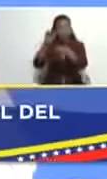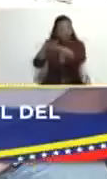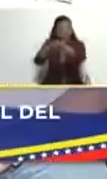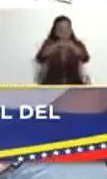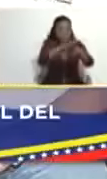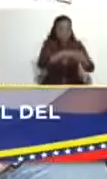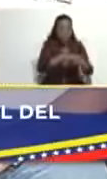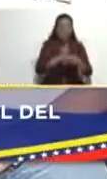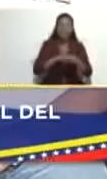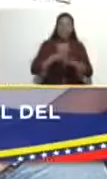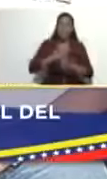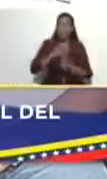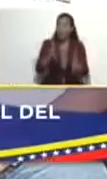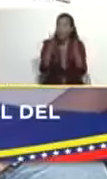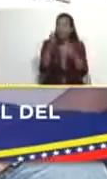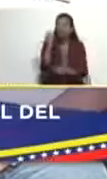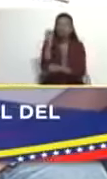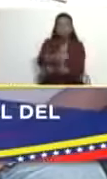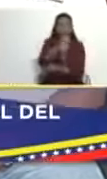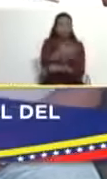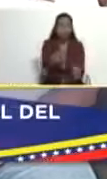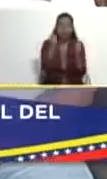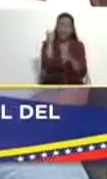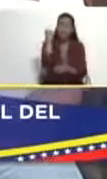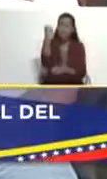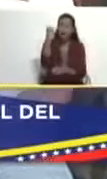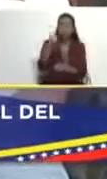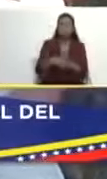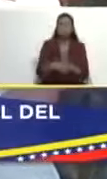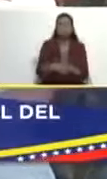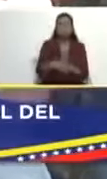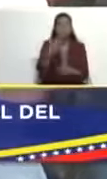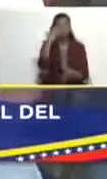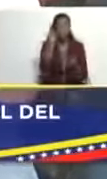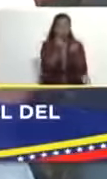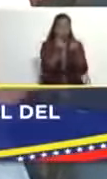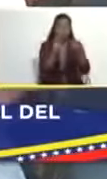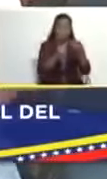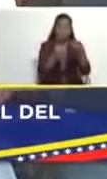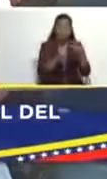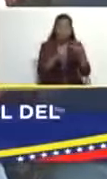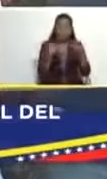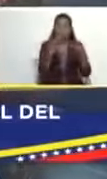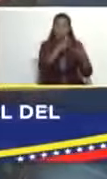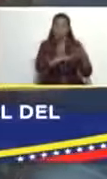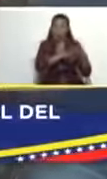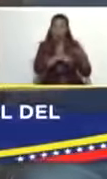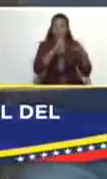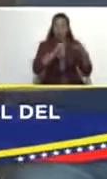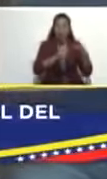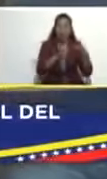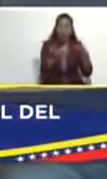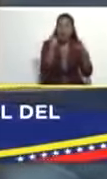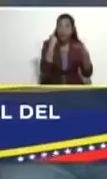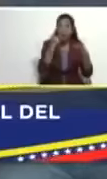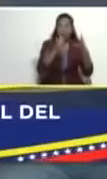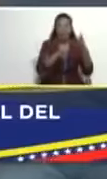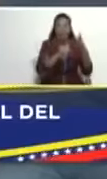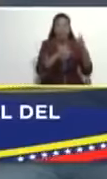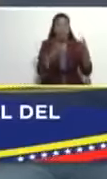vamos a ganar en todos los frentes. En el frente de la economía, en el frente social, en el frente